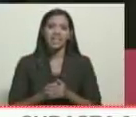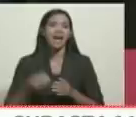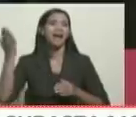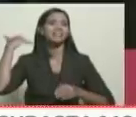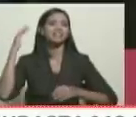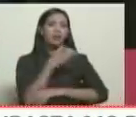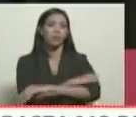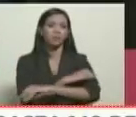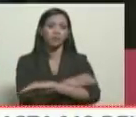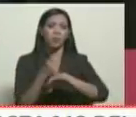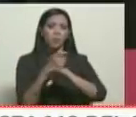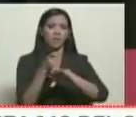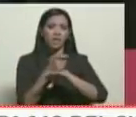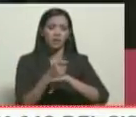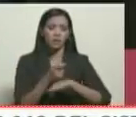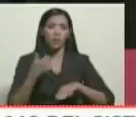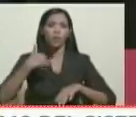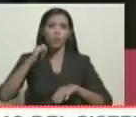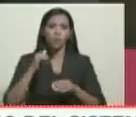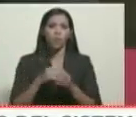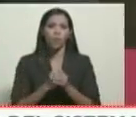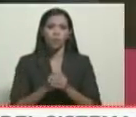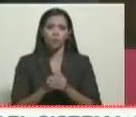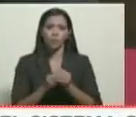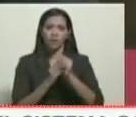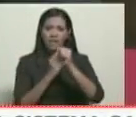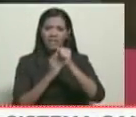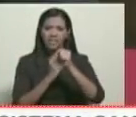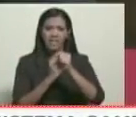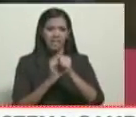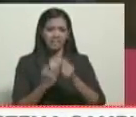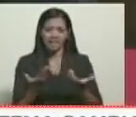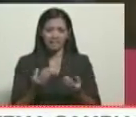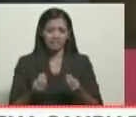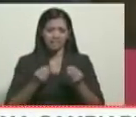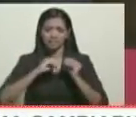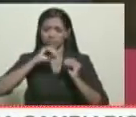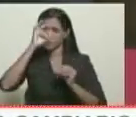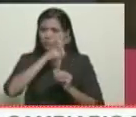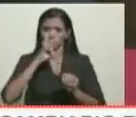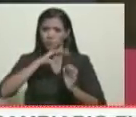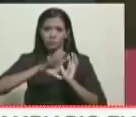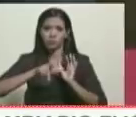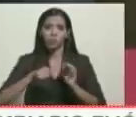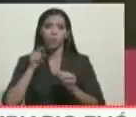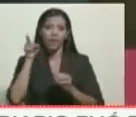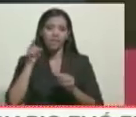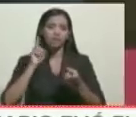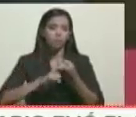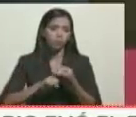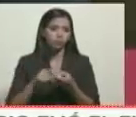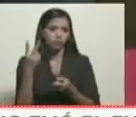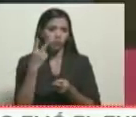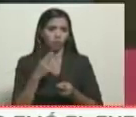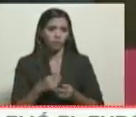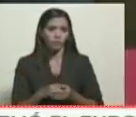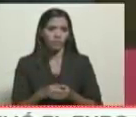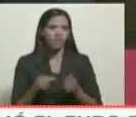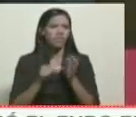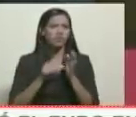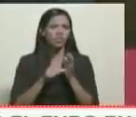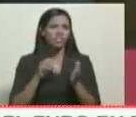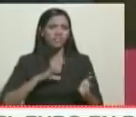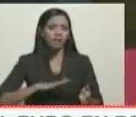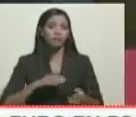República hubo una titular de la acción penal tan corrupta como ella y su esposo. ¿Y dónde están ahorita? También en